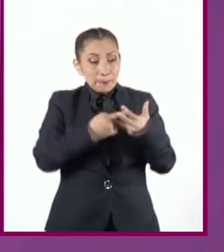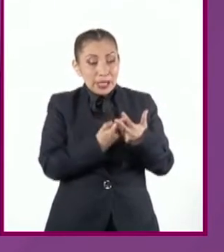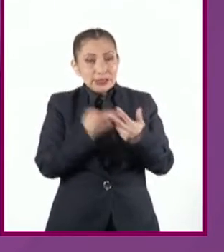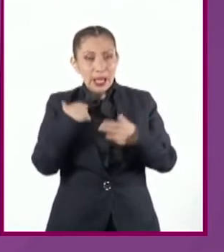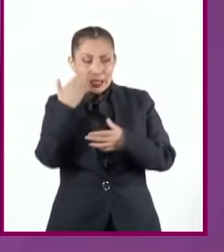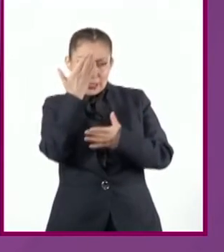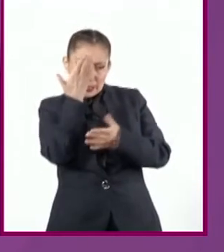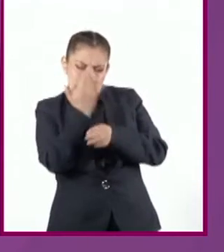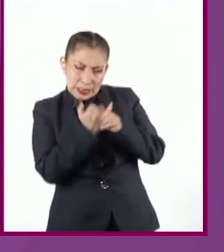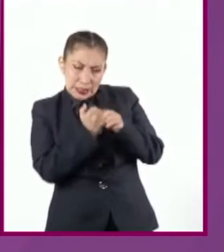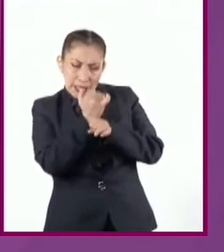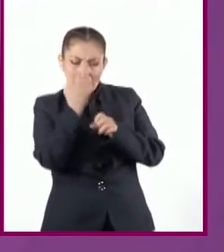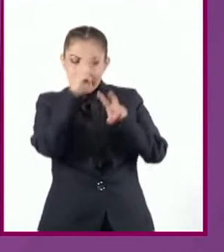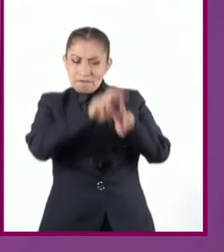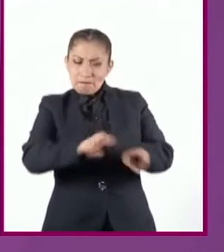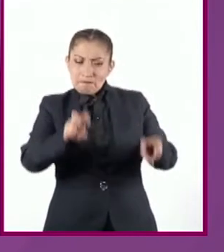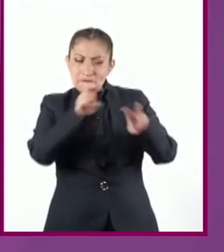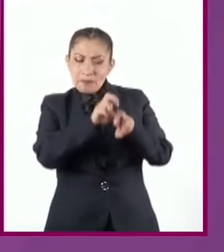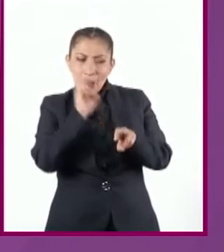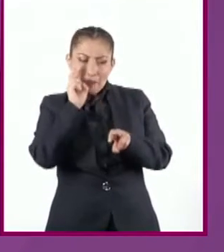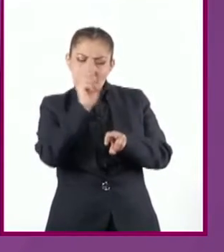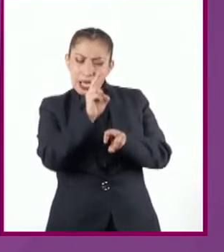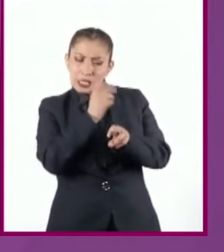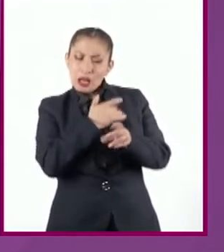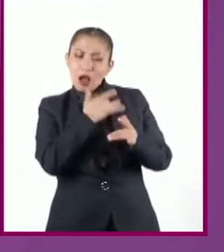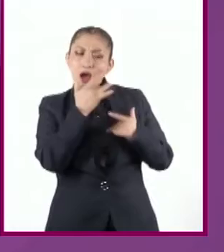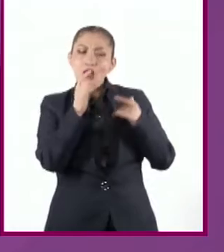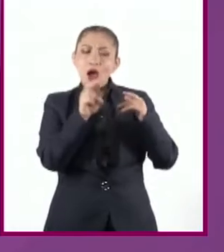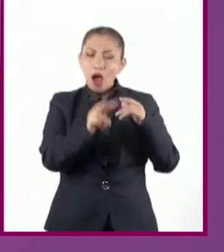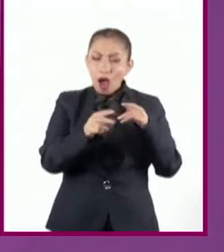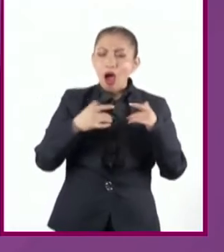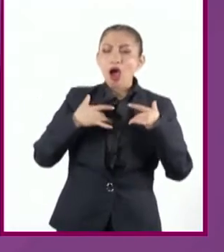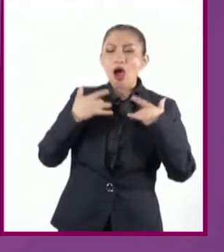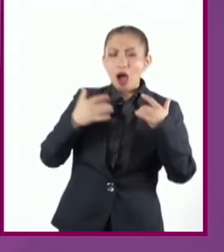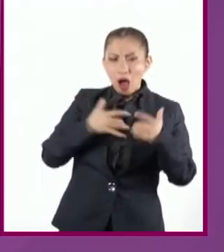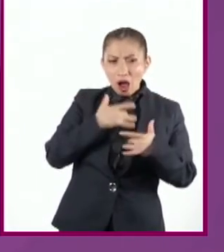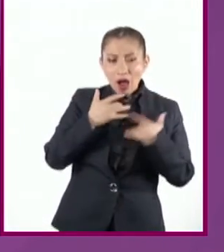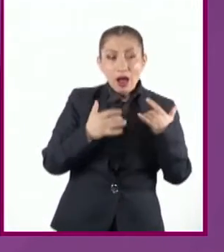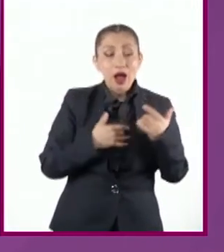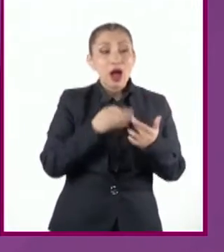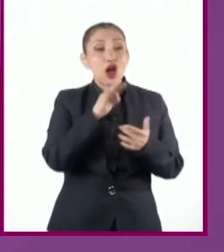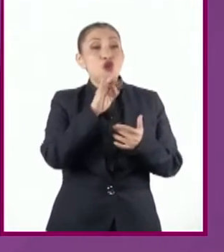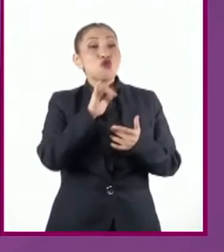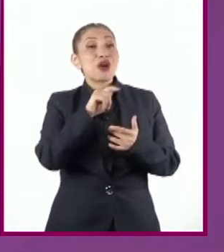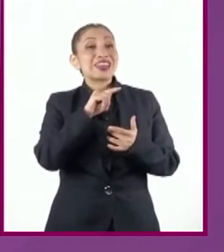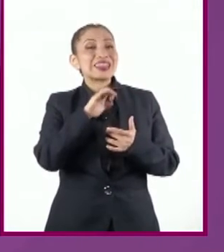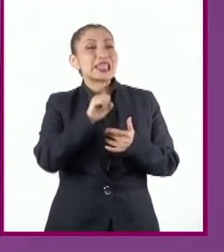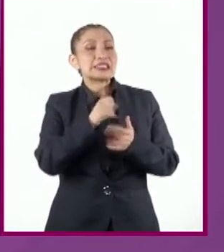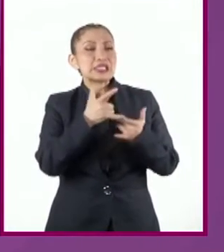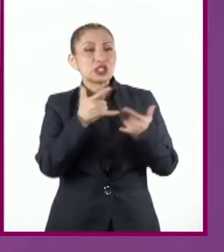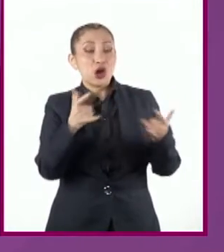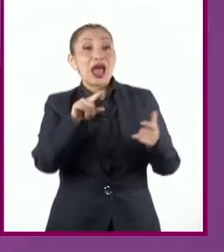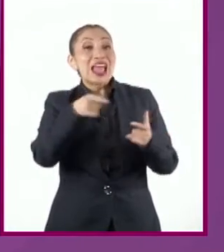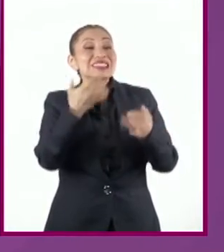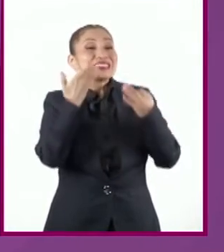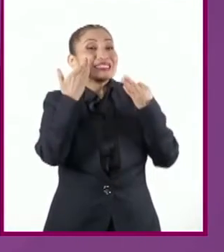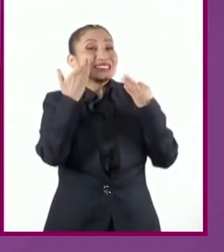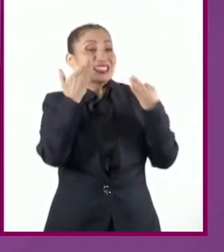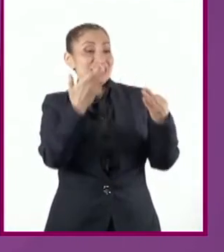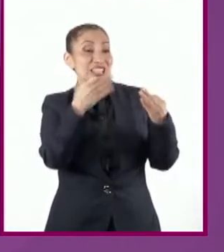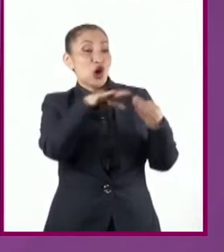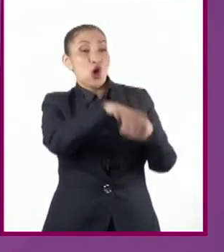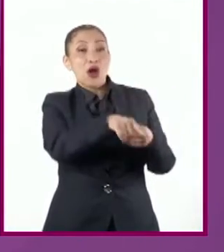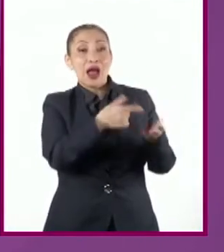del estudio, análisis e interpretación de distintas fuentes. Las fuentes históricas son testimonios